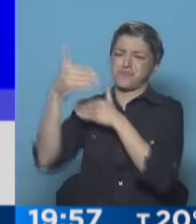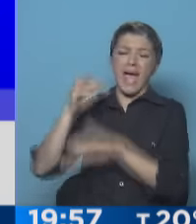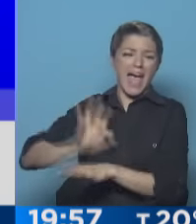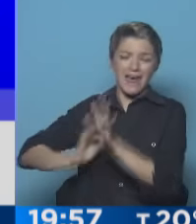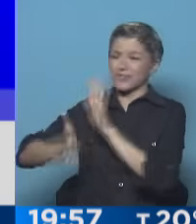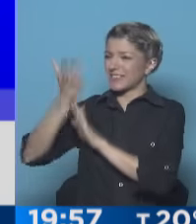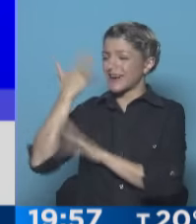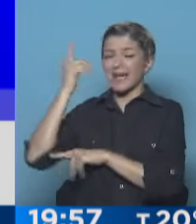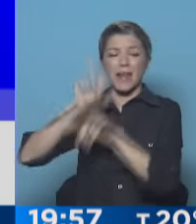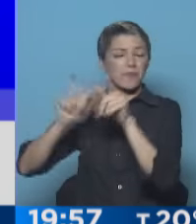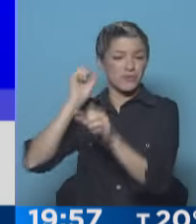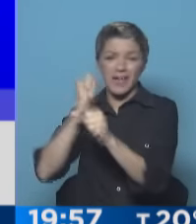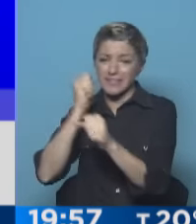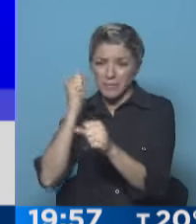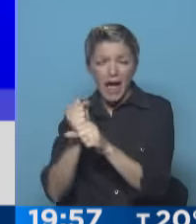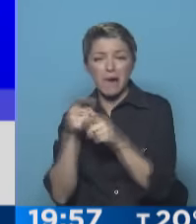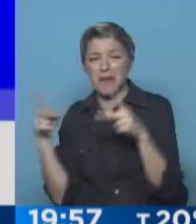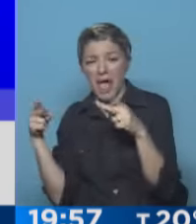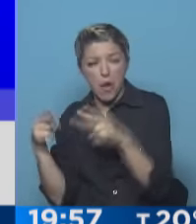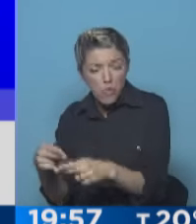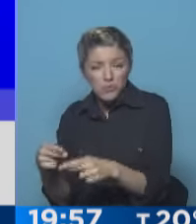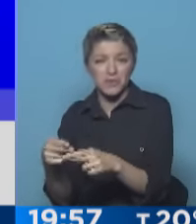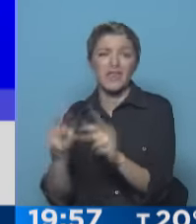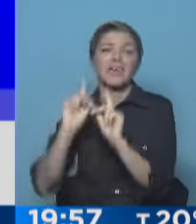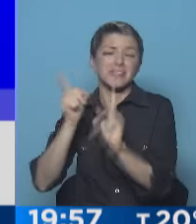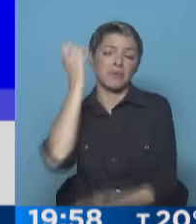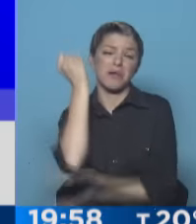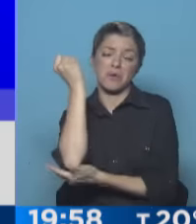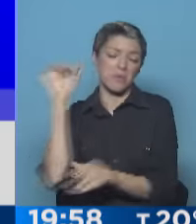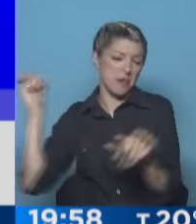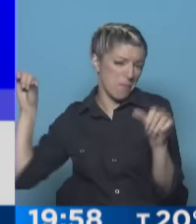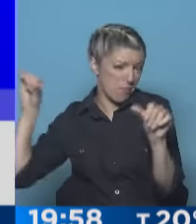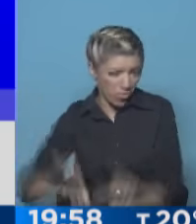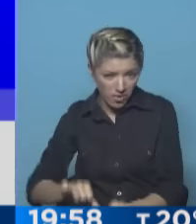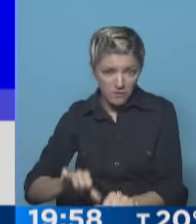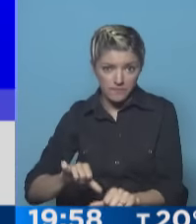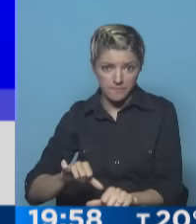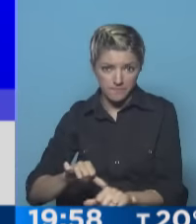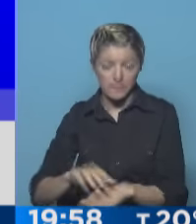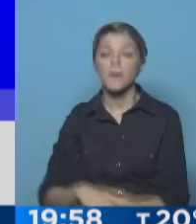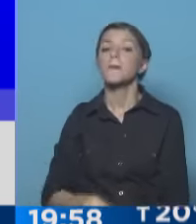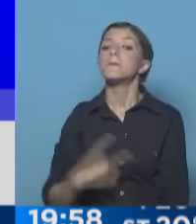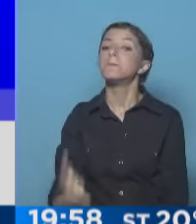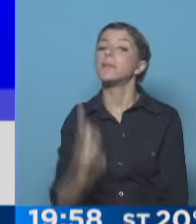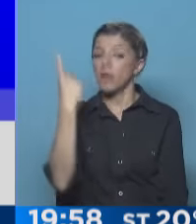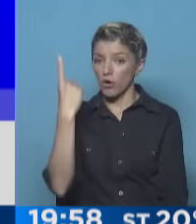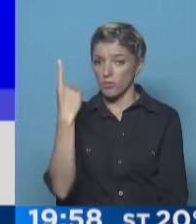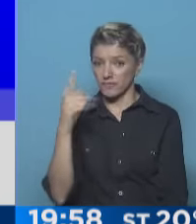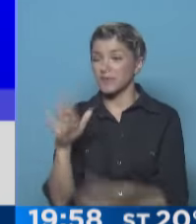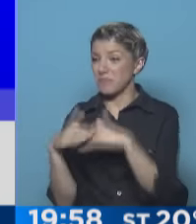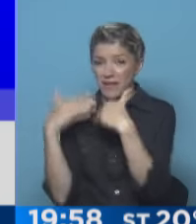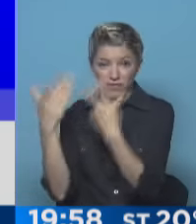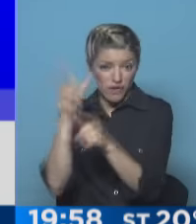fueron la variable de ajuste eh Y la destrucción de la economía llegó primero a beneficiar y a concentrar la